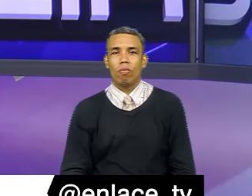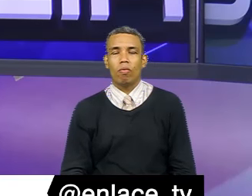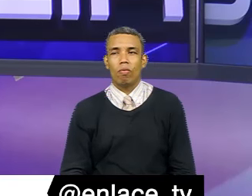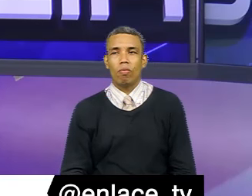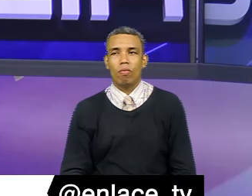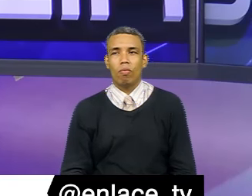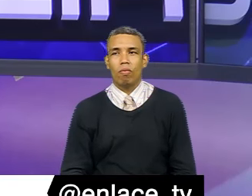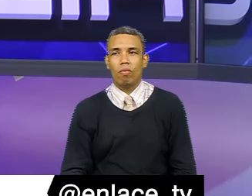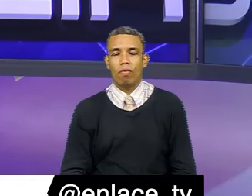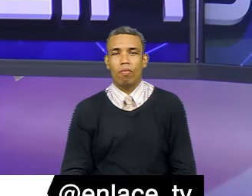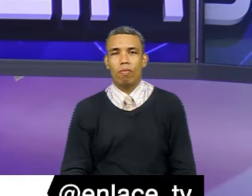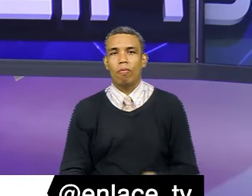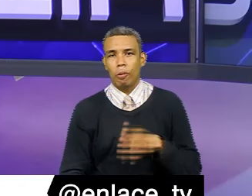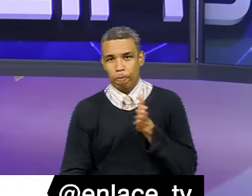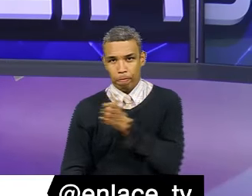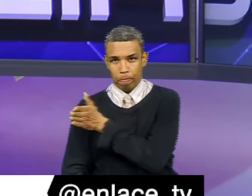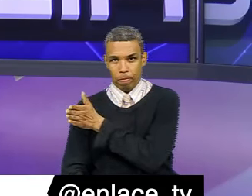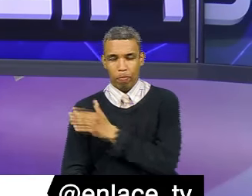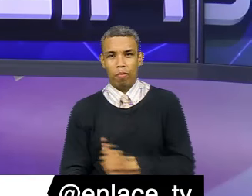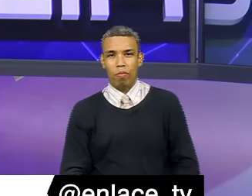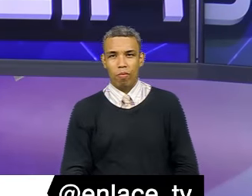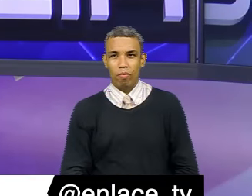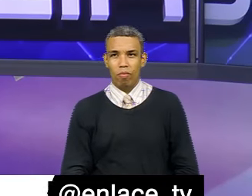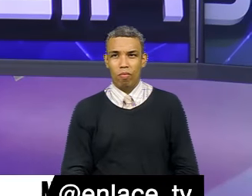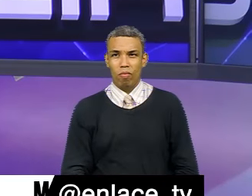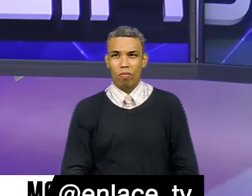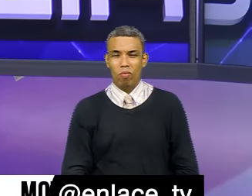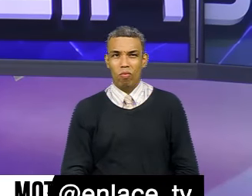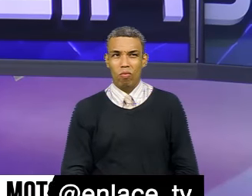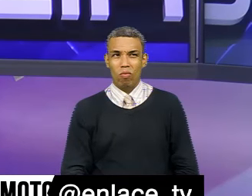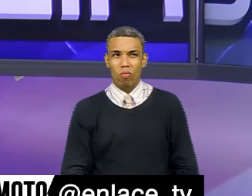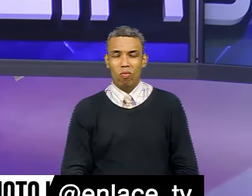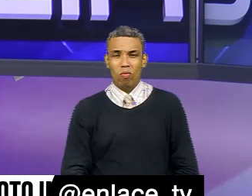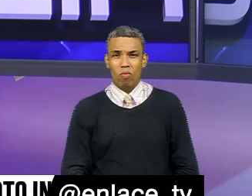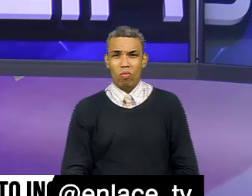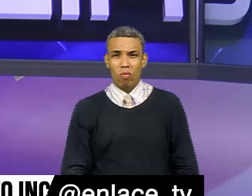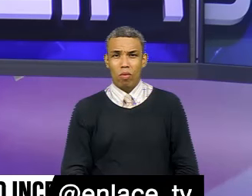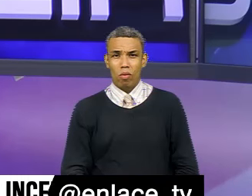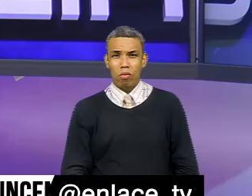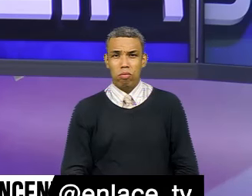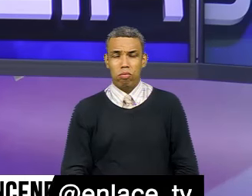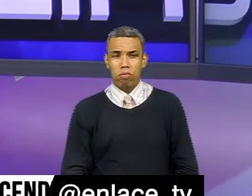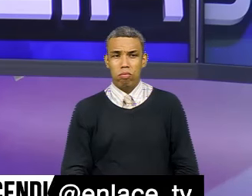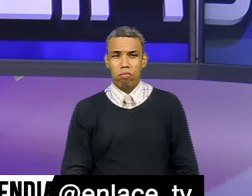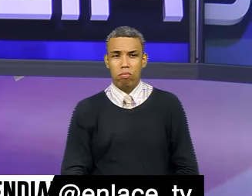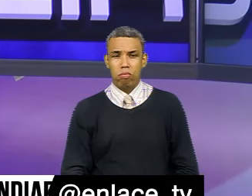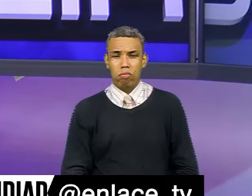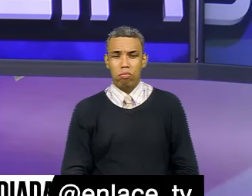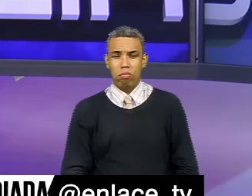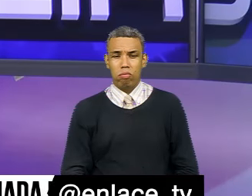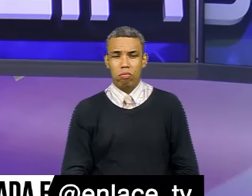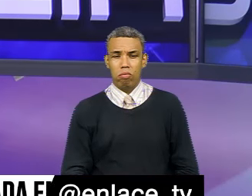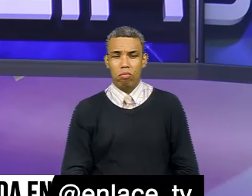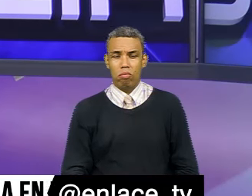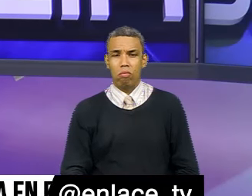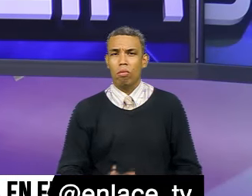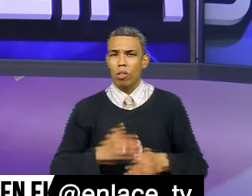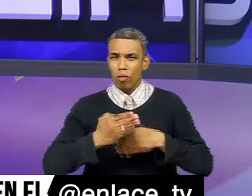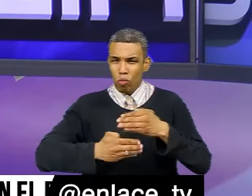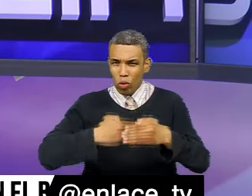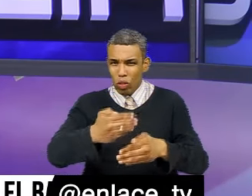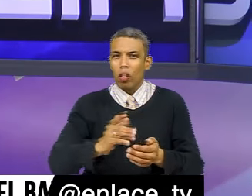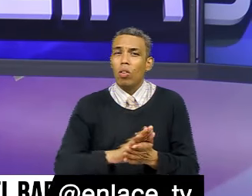En otras noticias, la Corporación Nación, a través de uno de sus miembros, Francisco Campo, aseguró que el posconflicto es una etapa difícil porque es allí justamente donde se